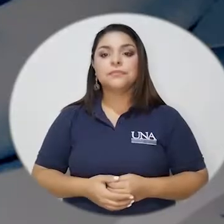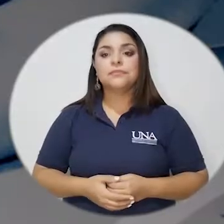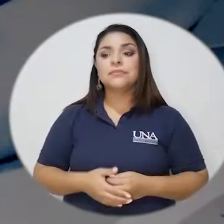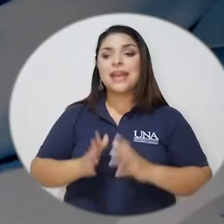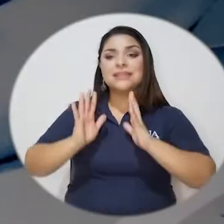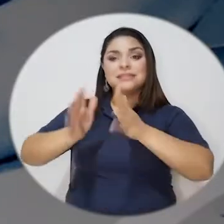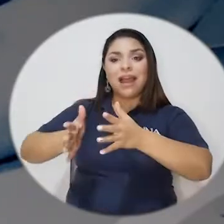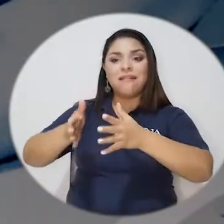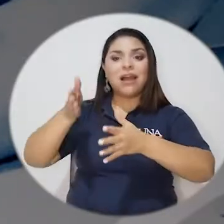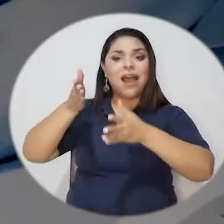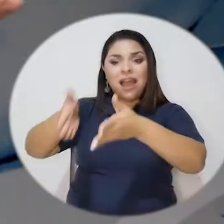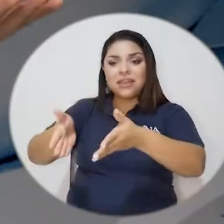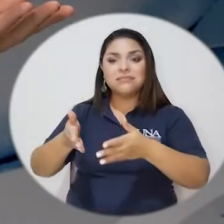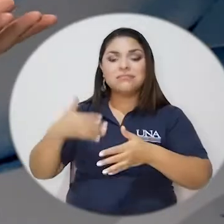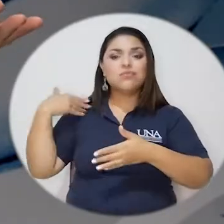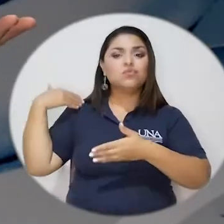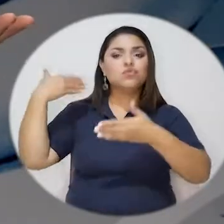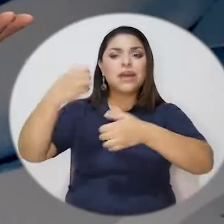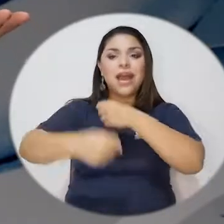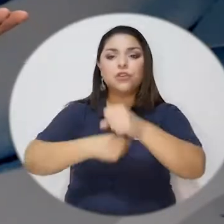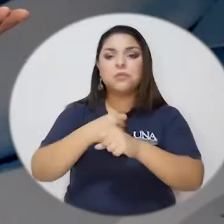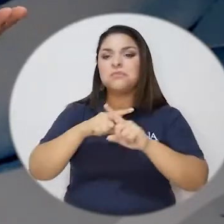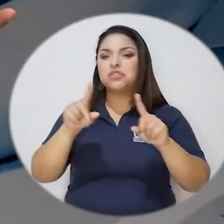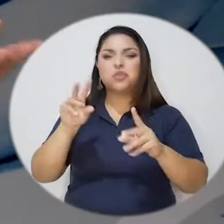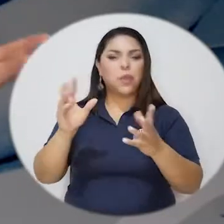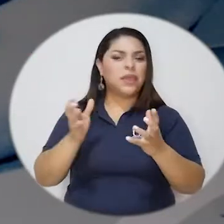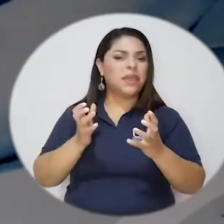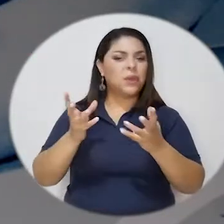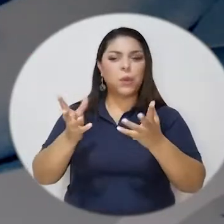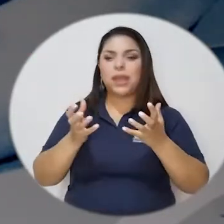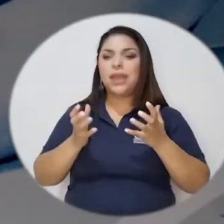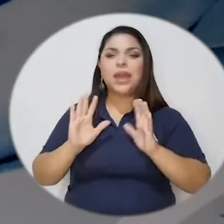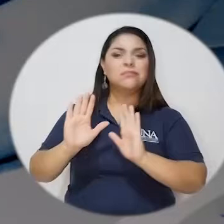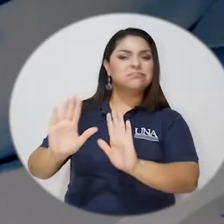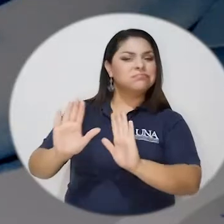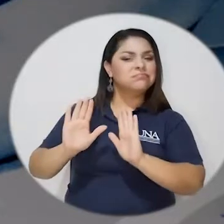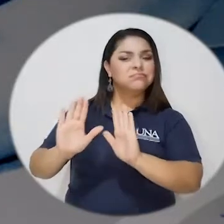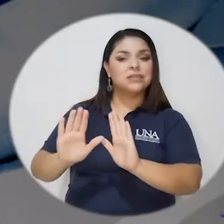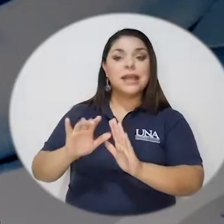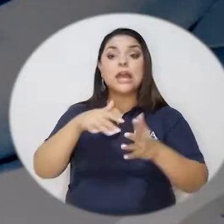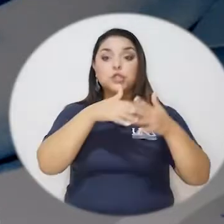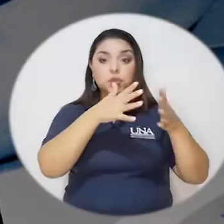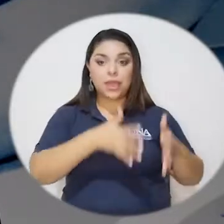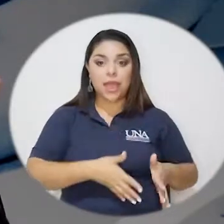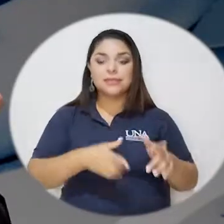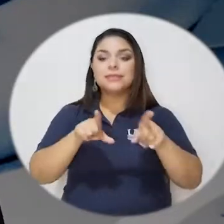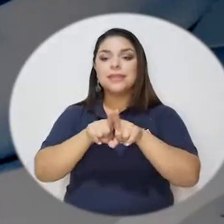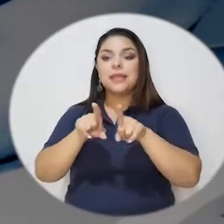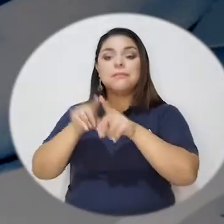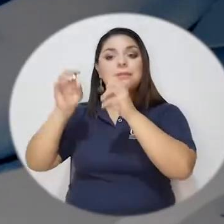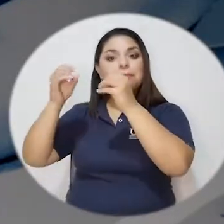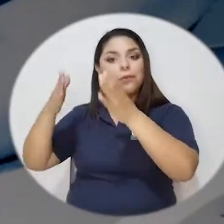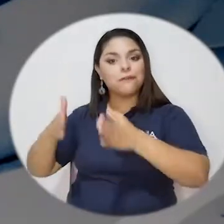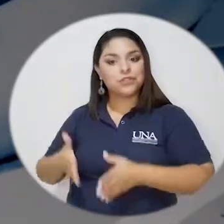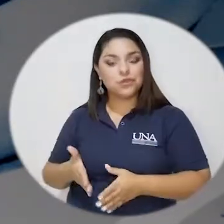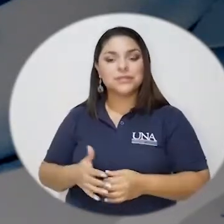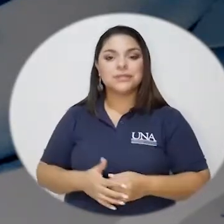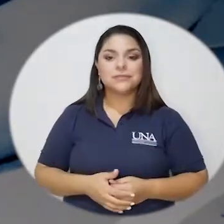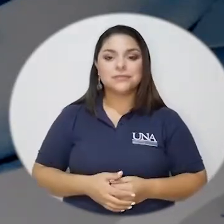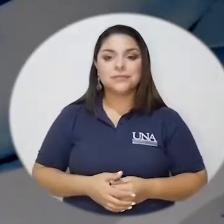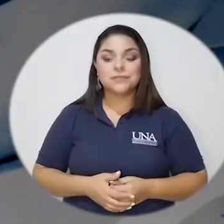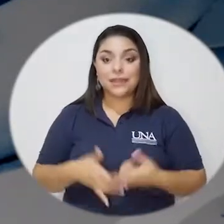etcétera, estaba ahí desde hace años y la gente no quería hacerla. Se resistía, tanto estudiantes como